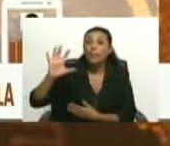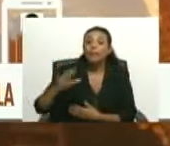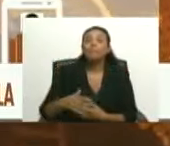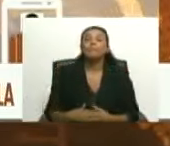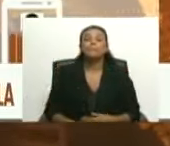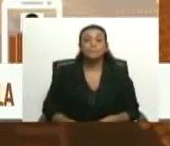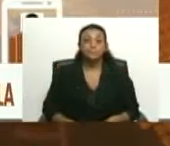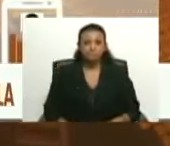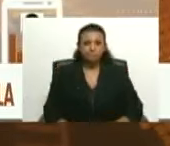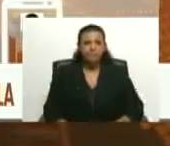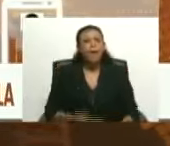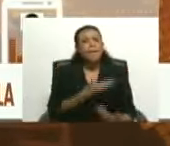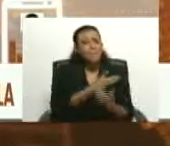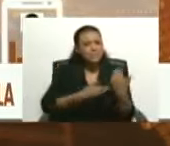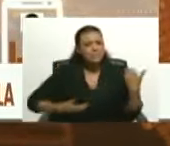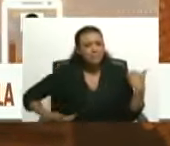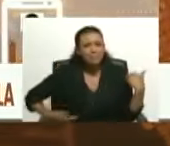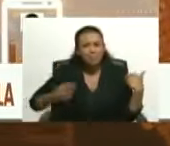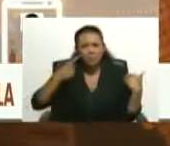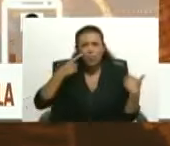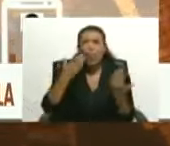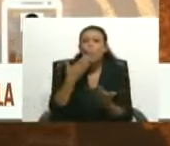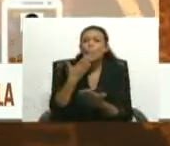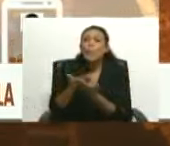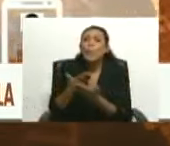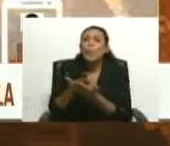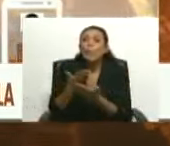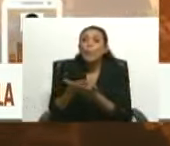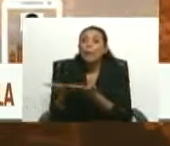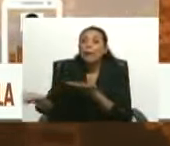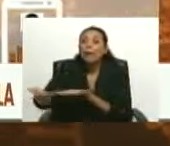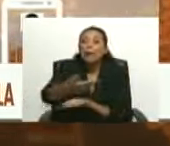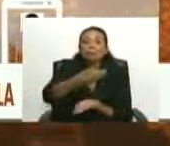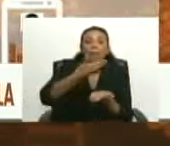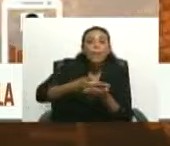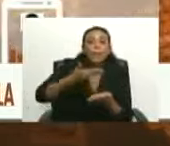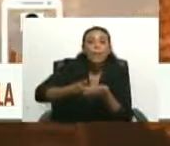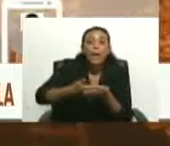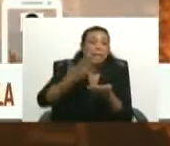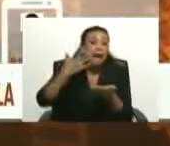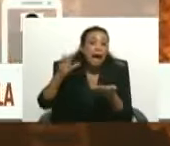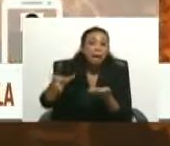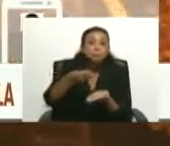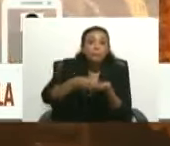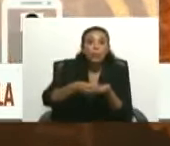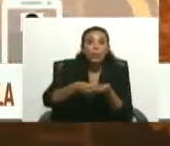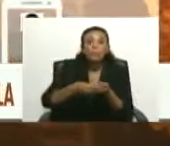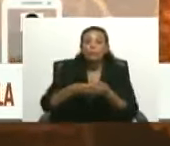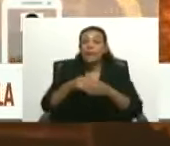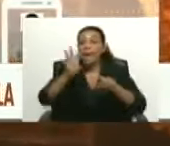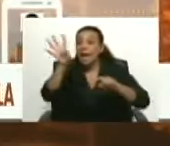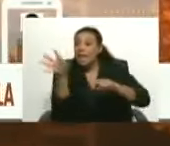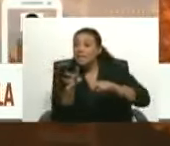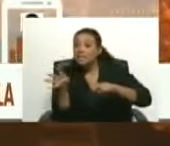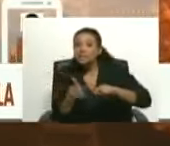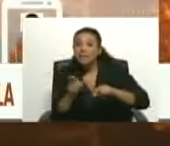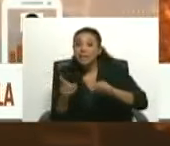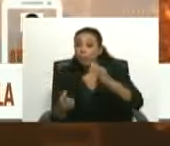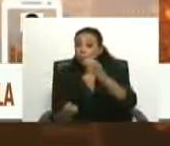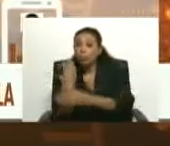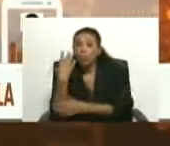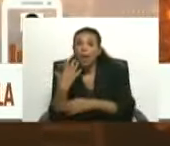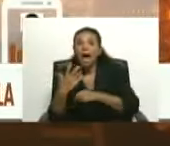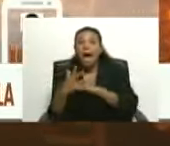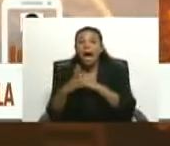le tenemos una propuesta. Le tenemos una propuesta que es que apenas recuperemos el Esequibo, usted cree allí unos